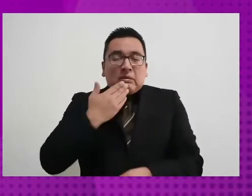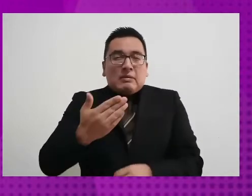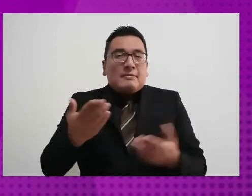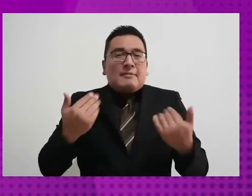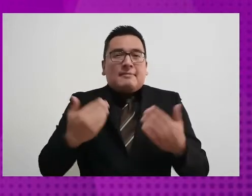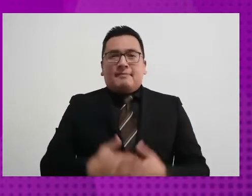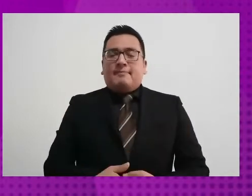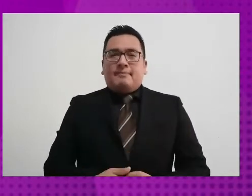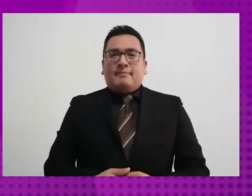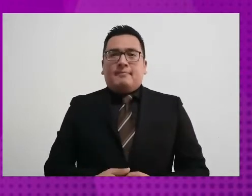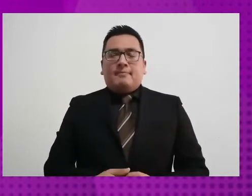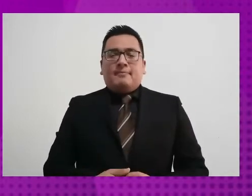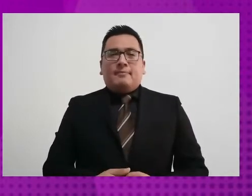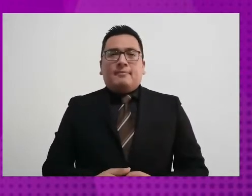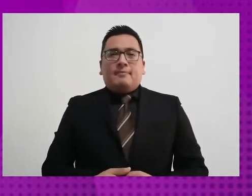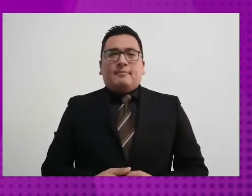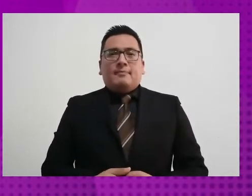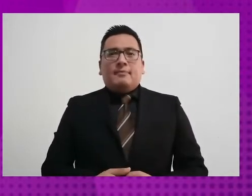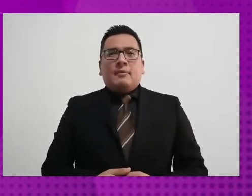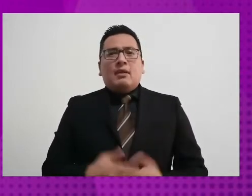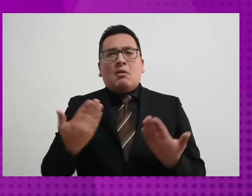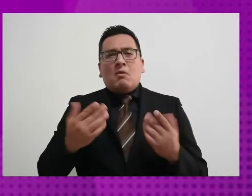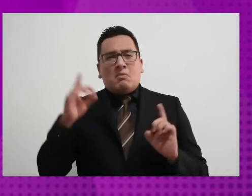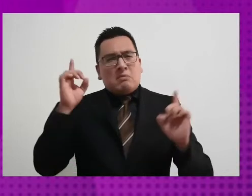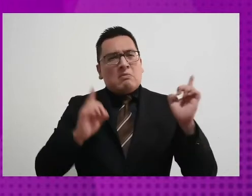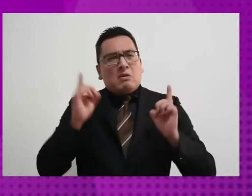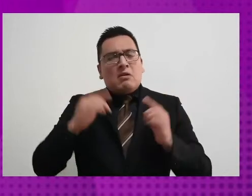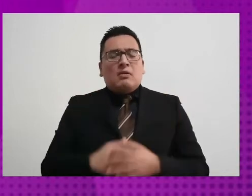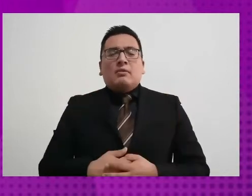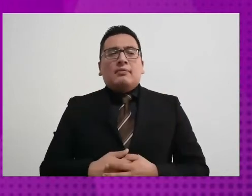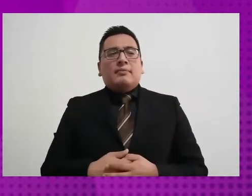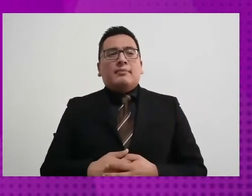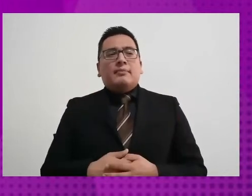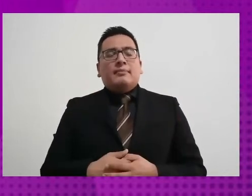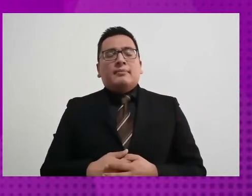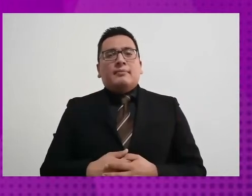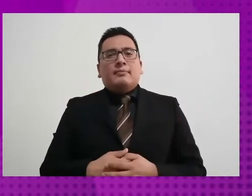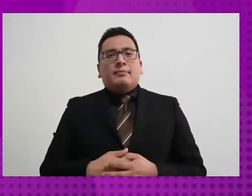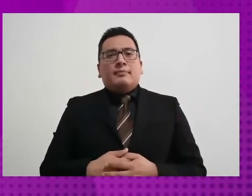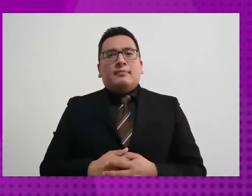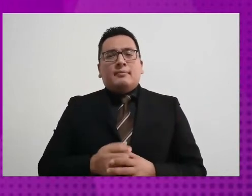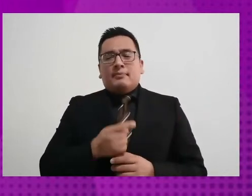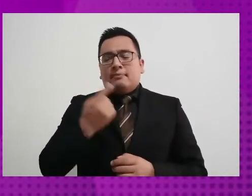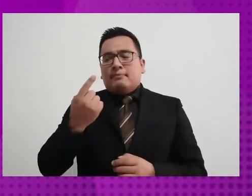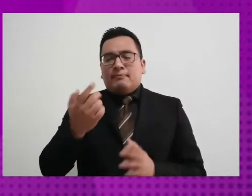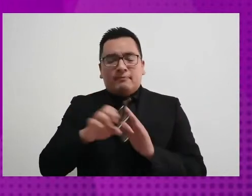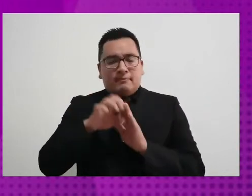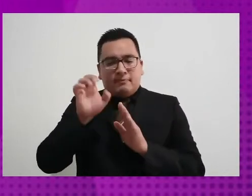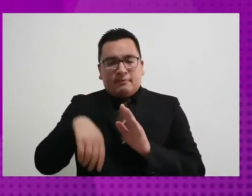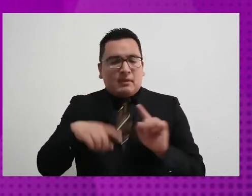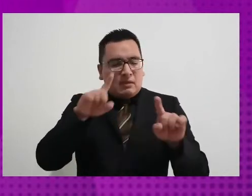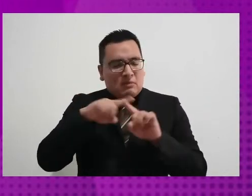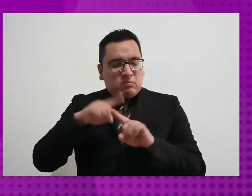vivir si es que han incurrido en una infracción de este tipo. Y aquí surge la pregunta, puesto que la armonización